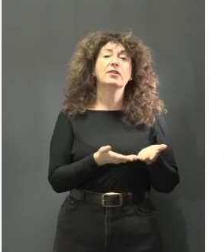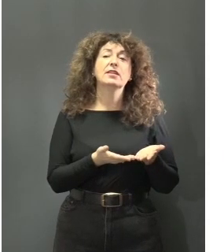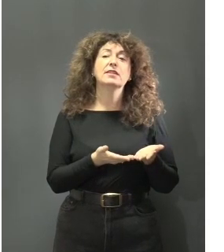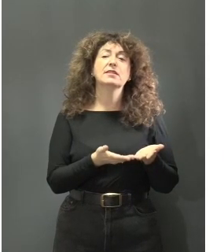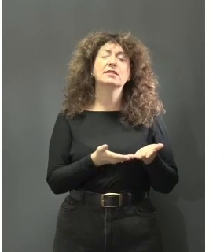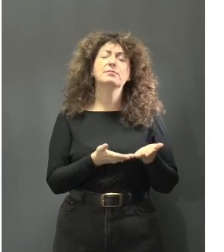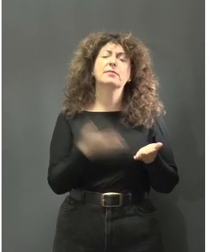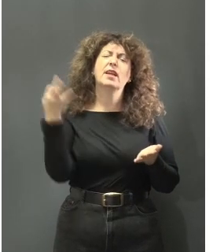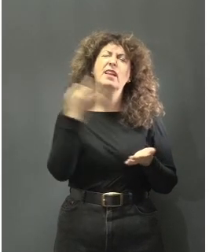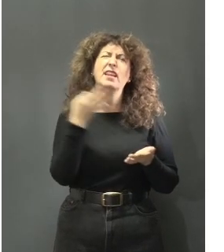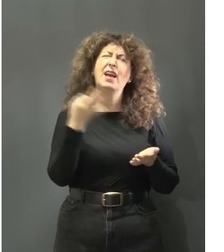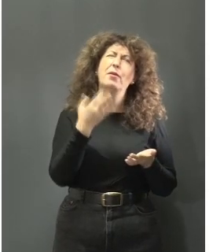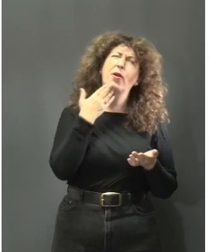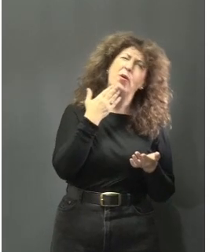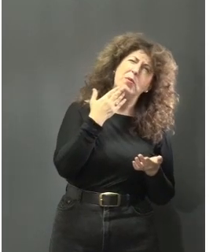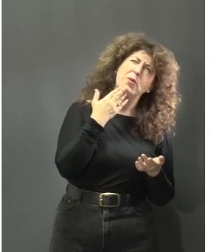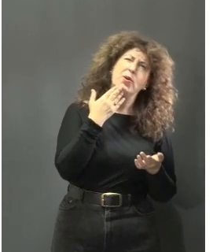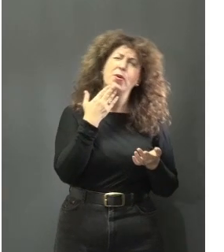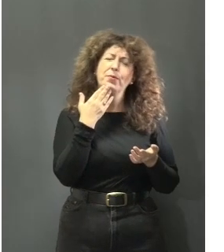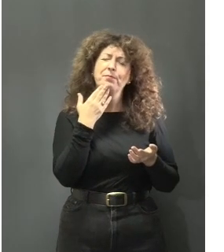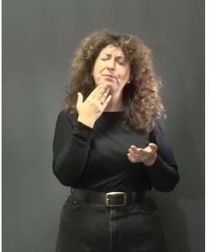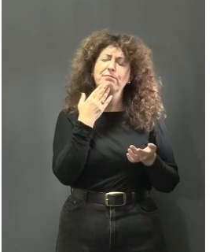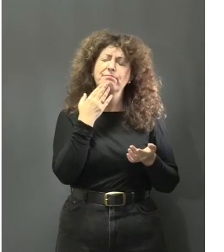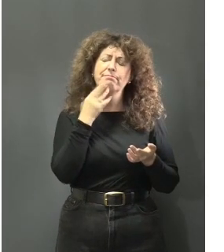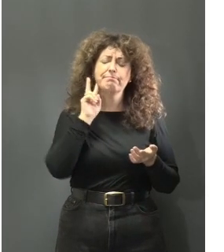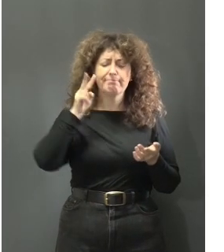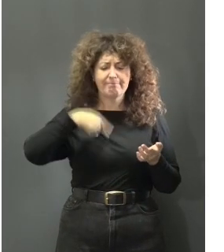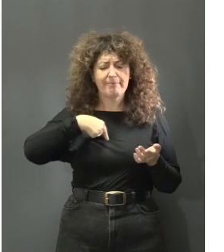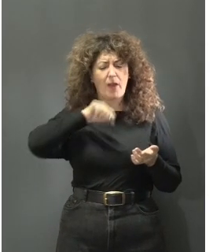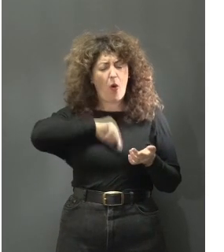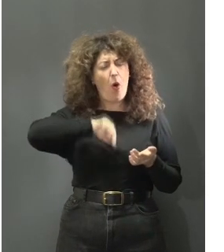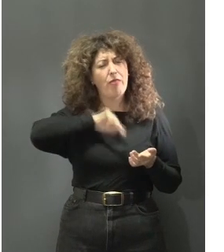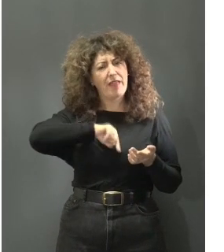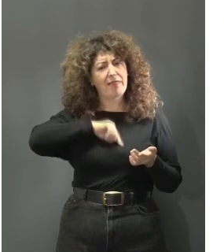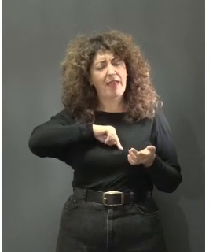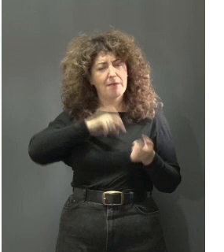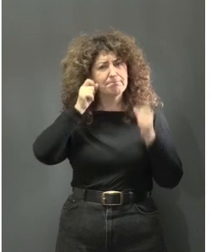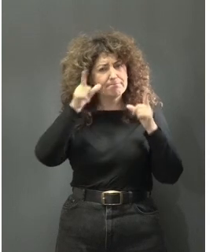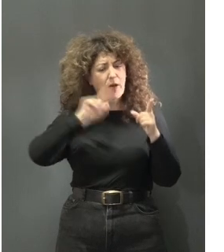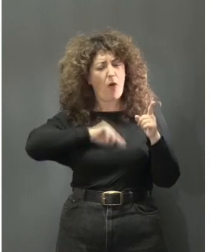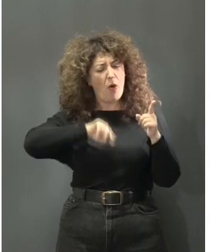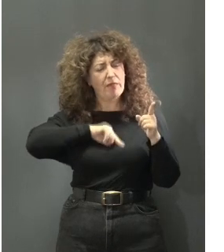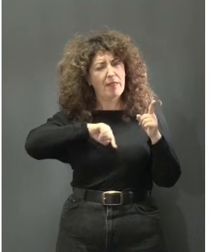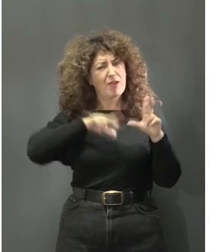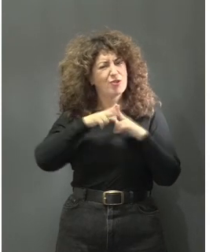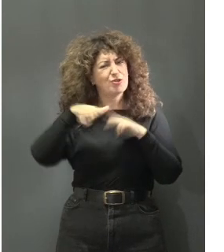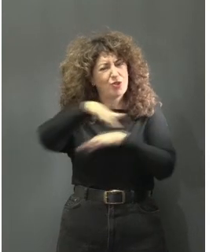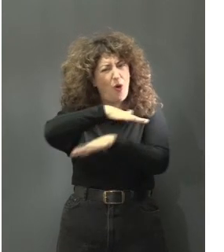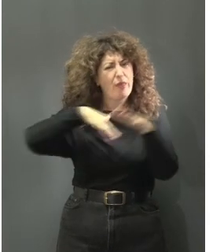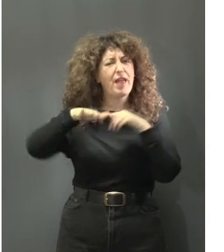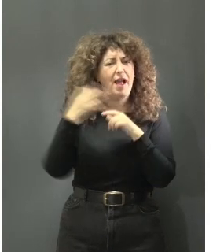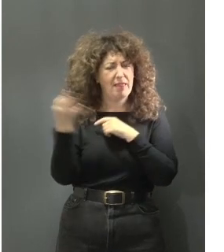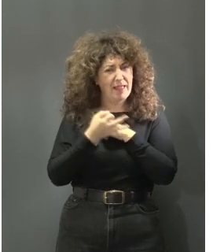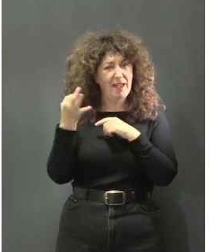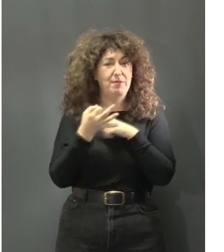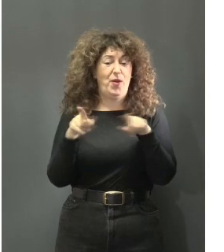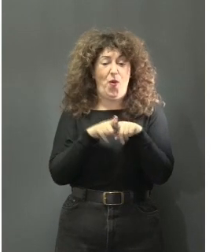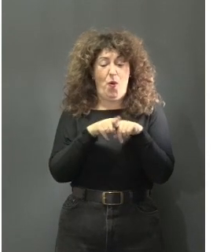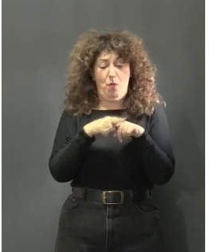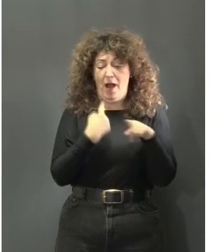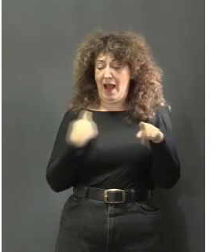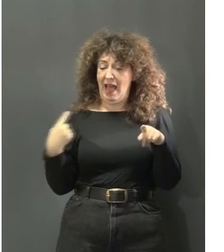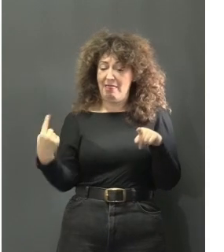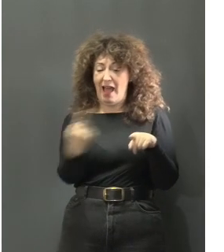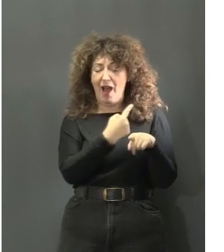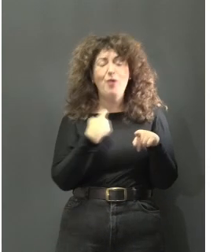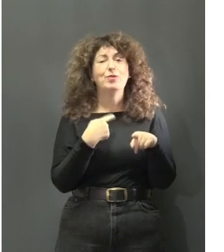hacen falta como una toma de conciencia social, como cada uno de nosotros como ese facilitador